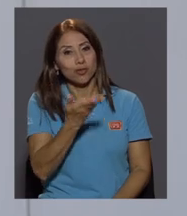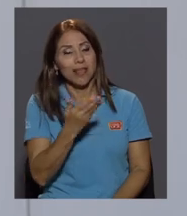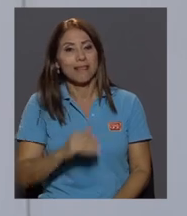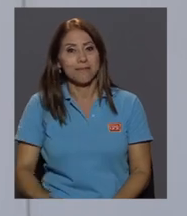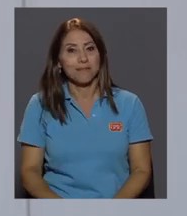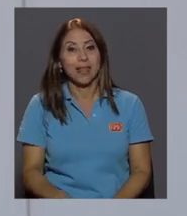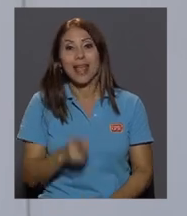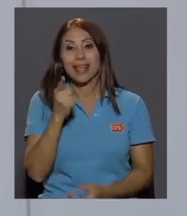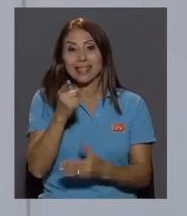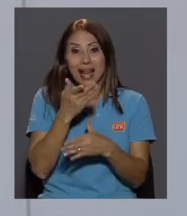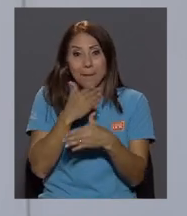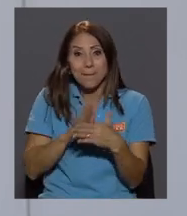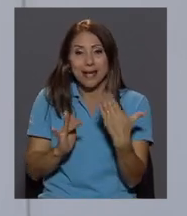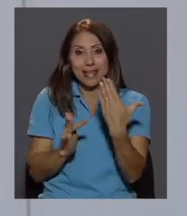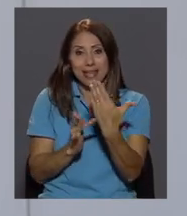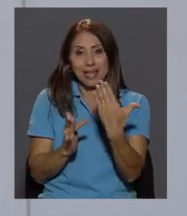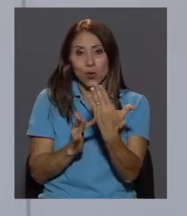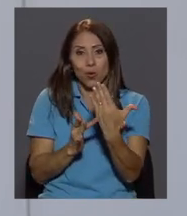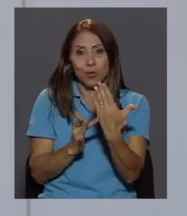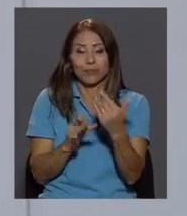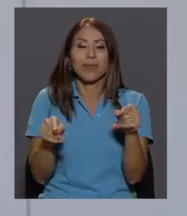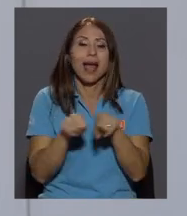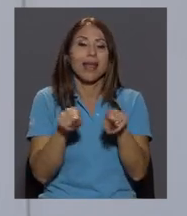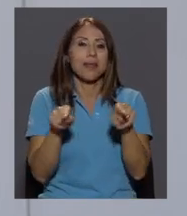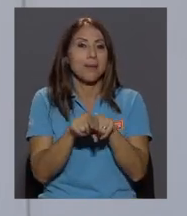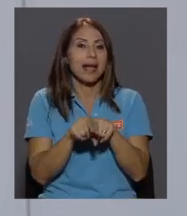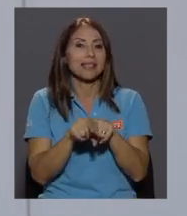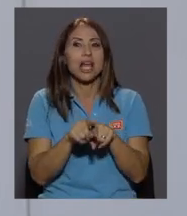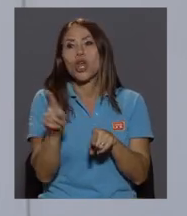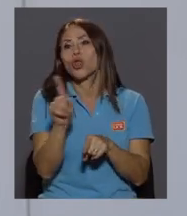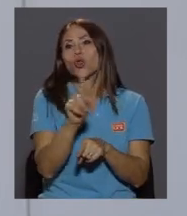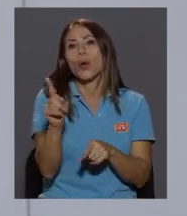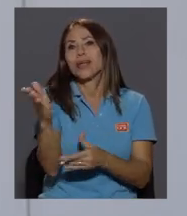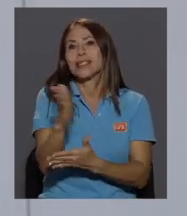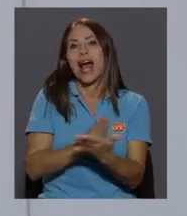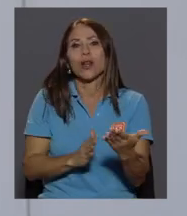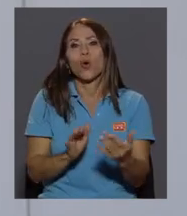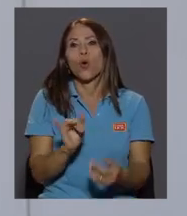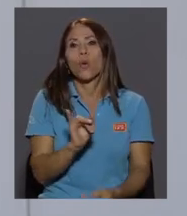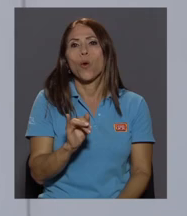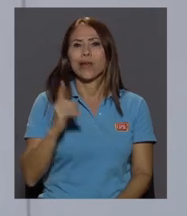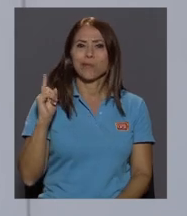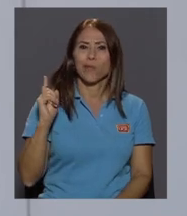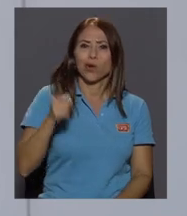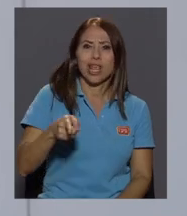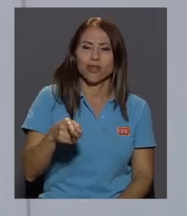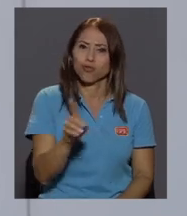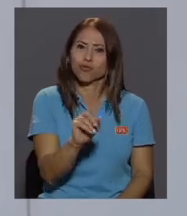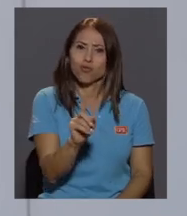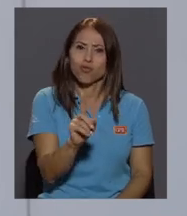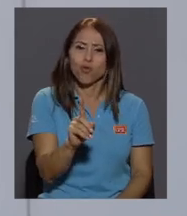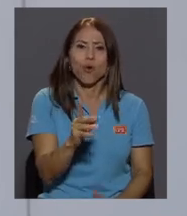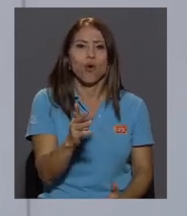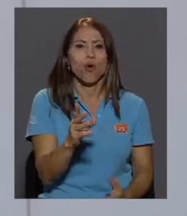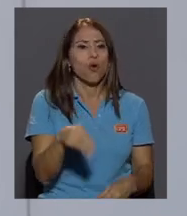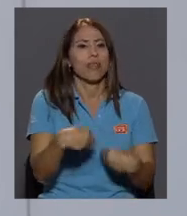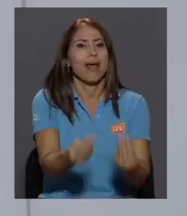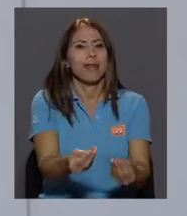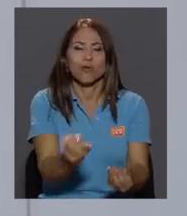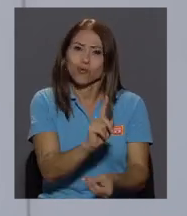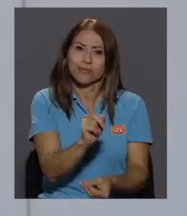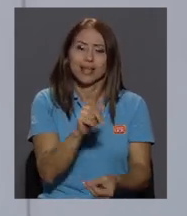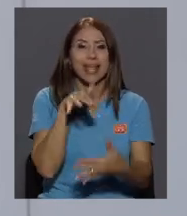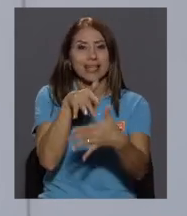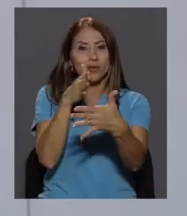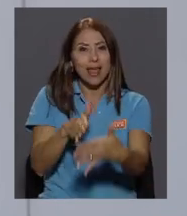tiene de verdad la parte tecnológica además de eso no es algo como que se está imponiendo ni nada ese momento de estudiante tiene que ir a buscarlo y